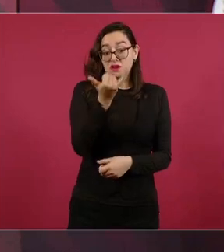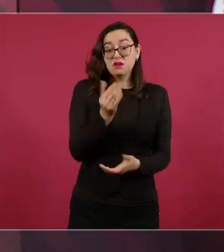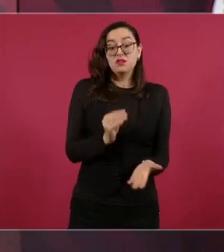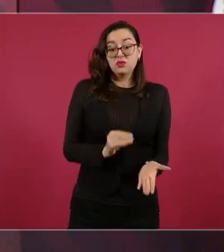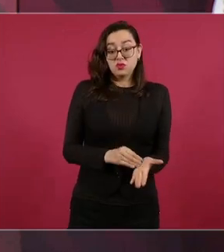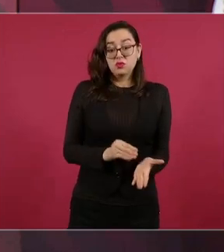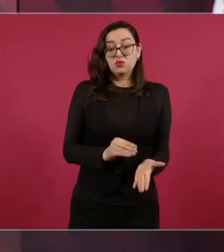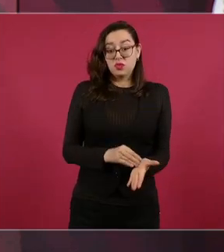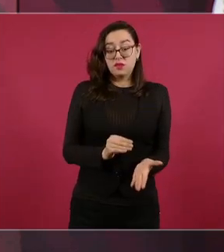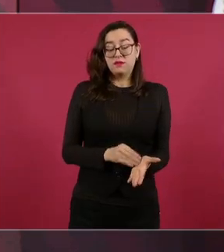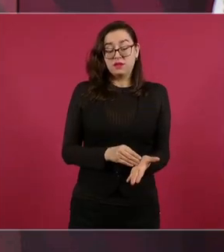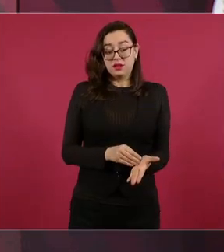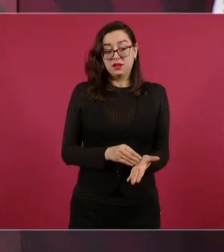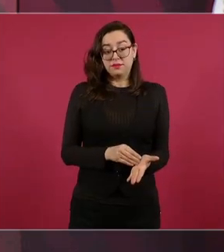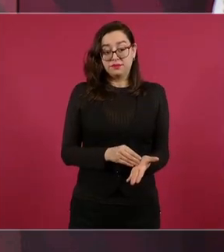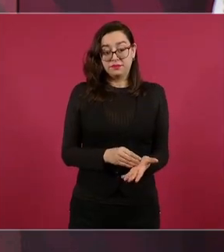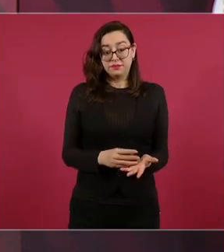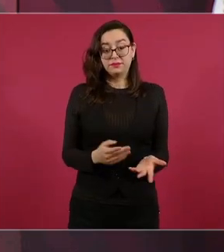no obstante,